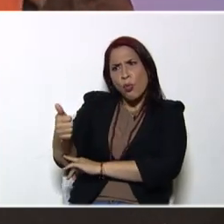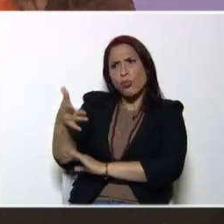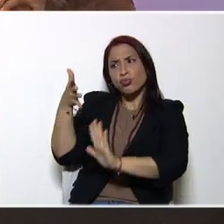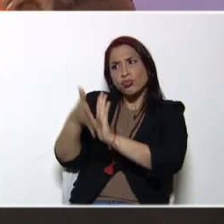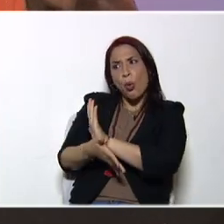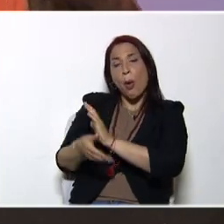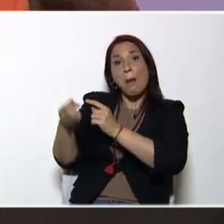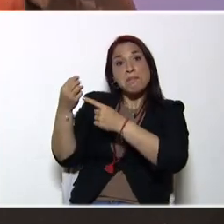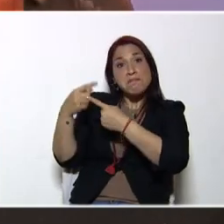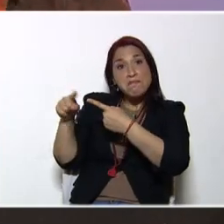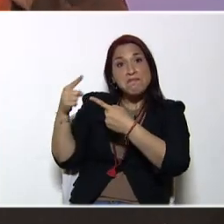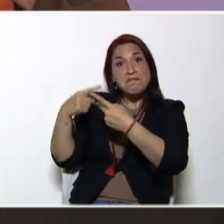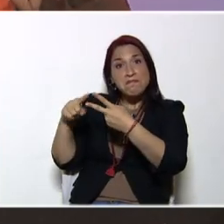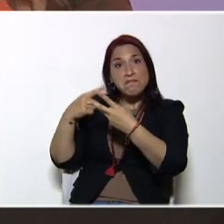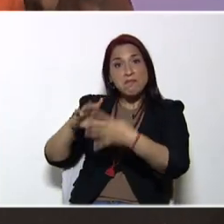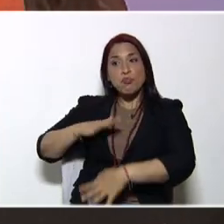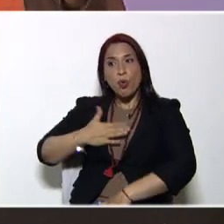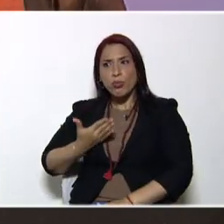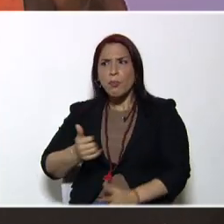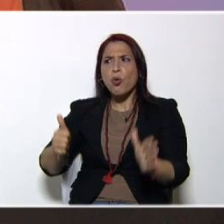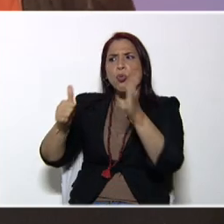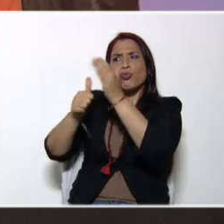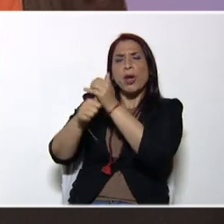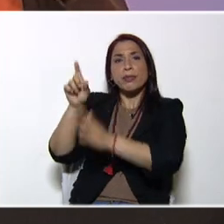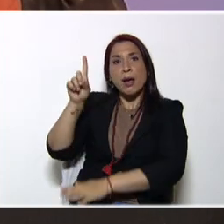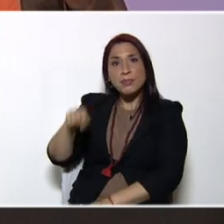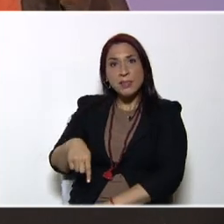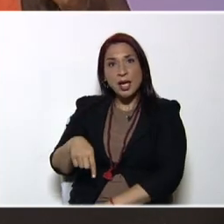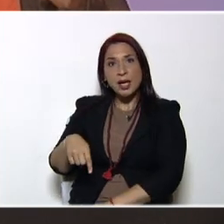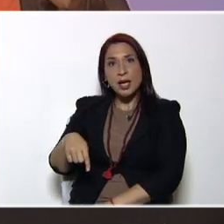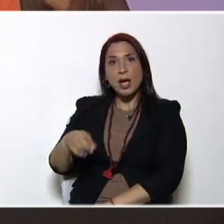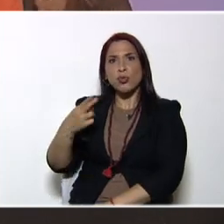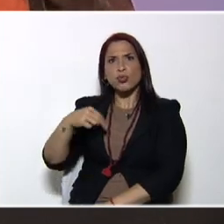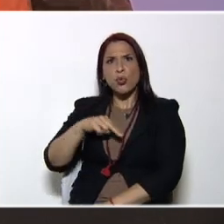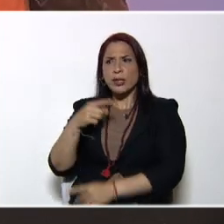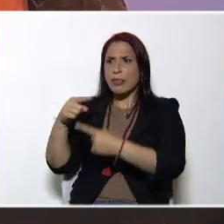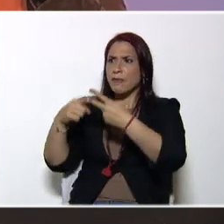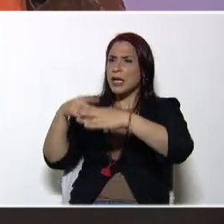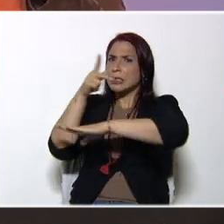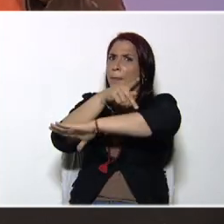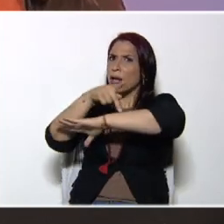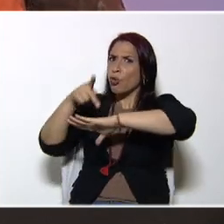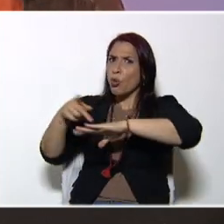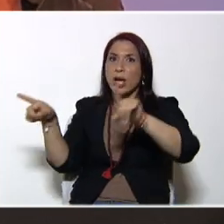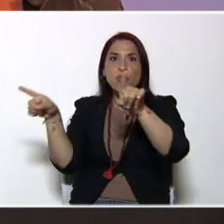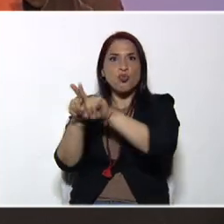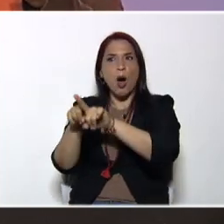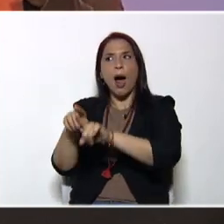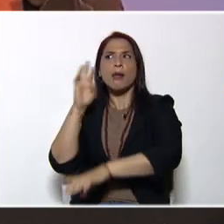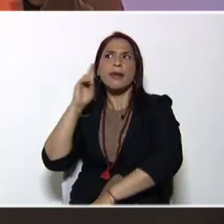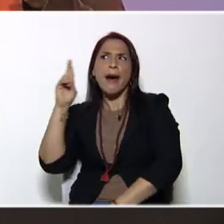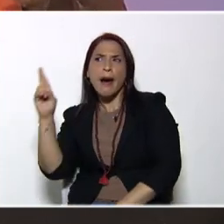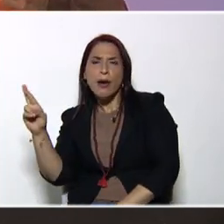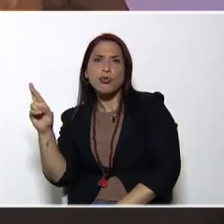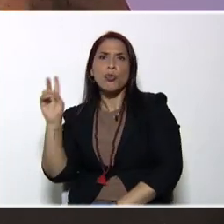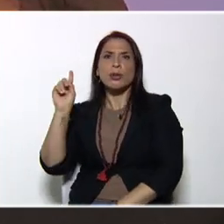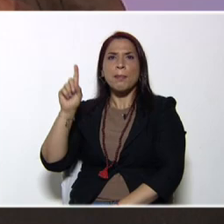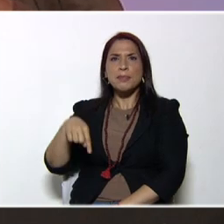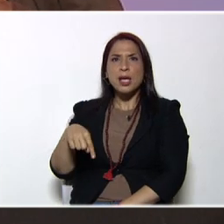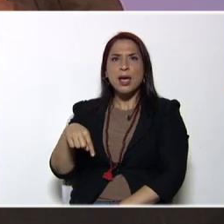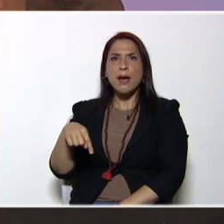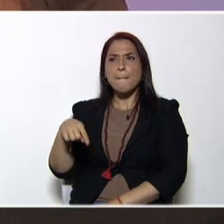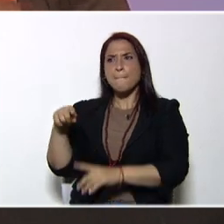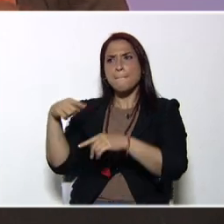medios masivos podemos encontrarlos también en nuestras diversas parroquias, así como encontramos las radios alternativas y